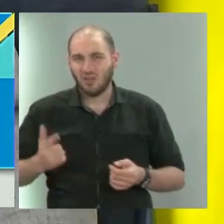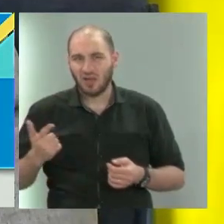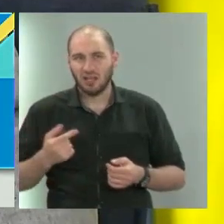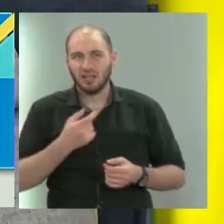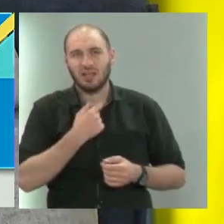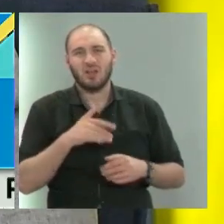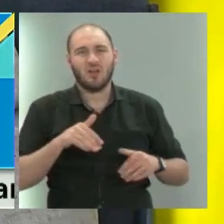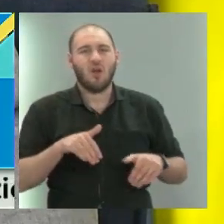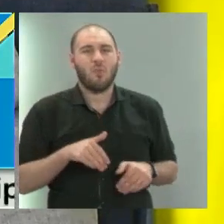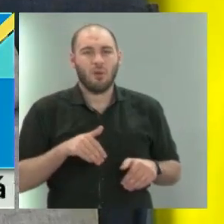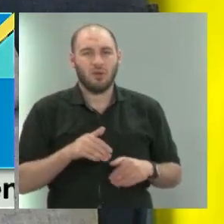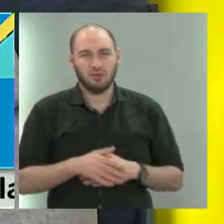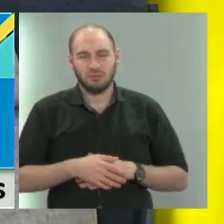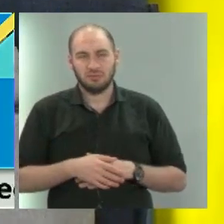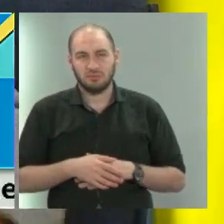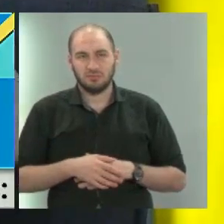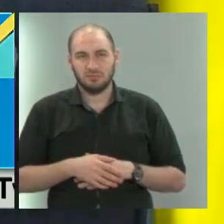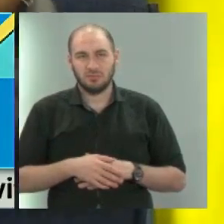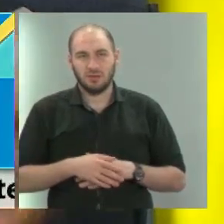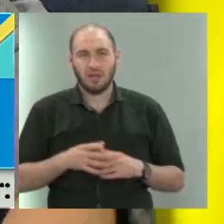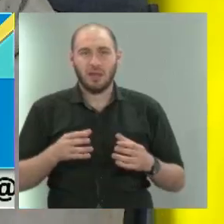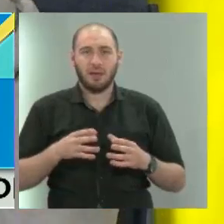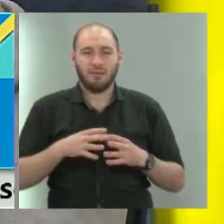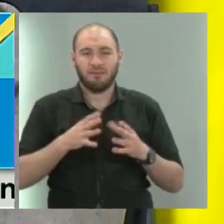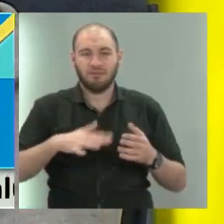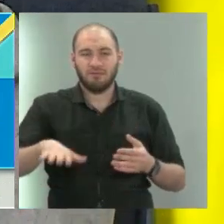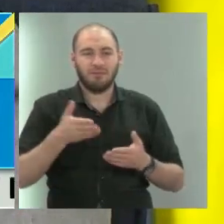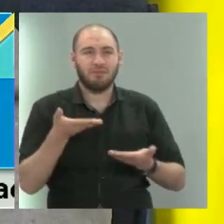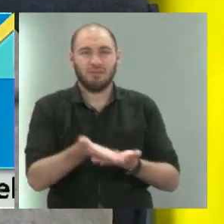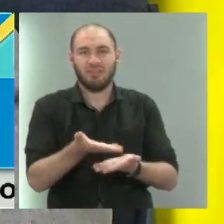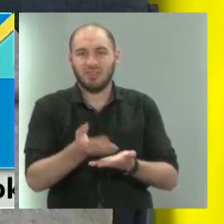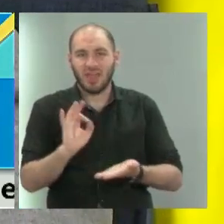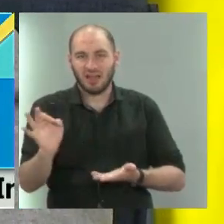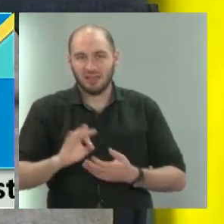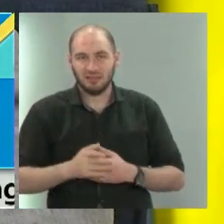la cómoda y entonces como el medio tampoco les exige